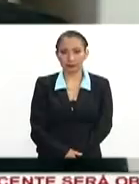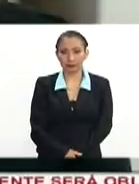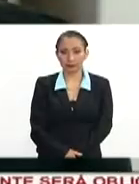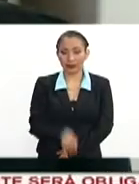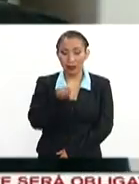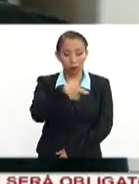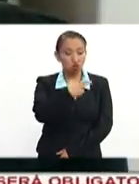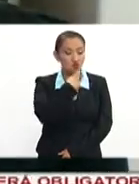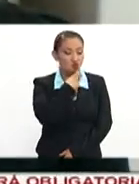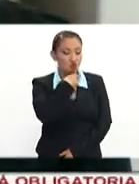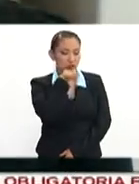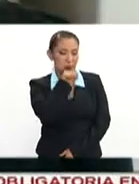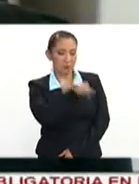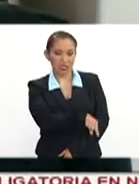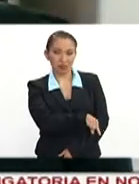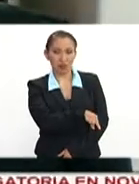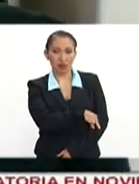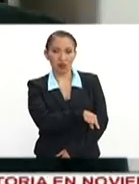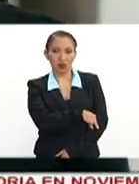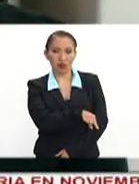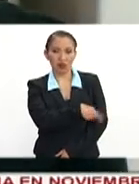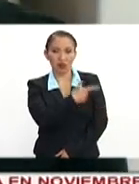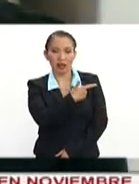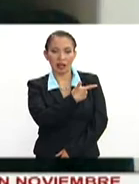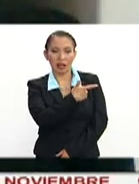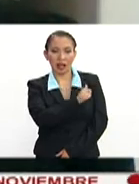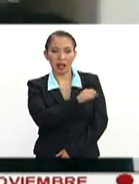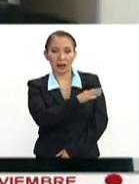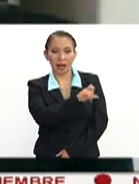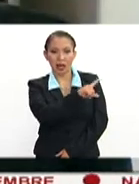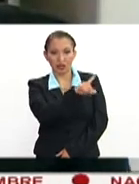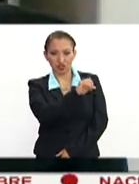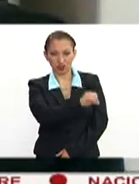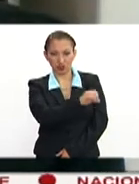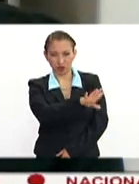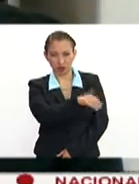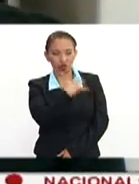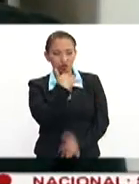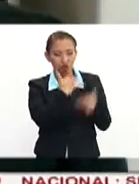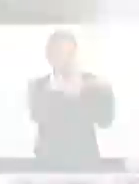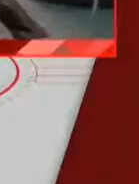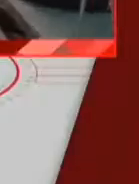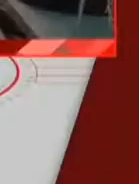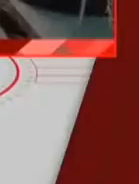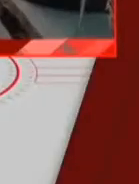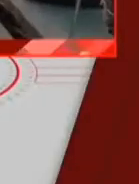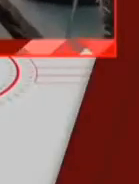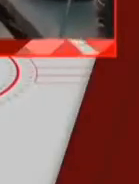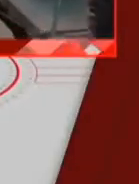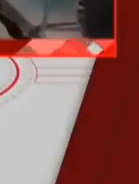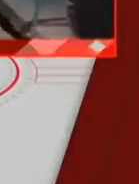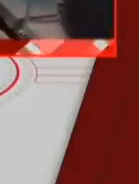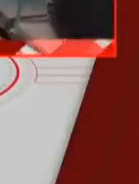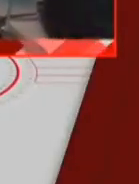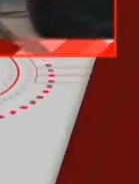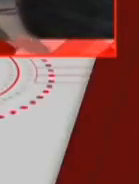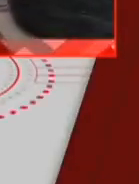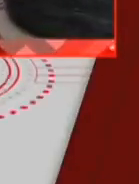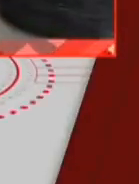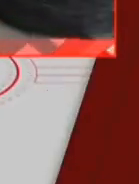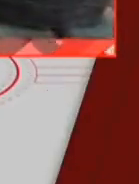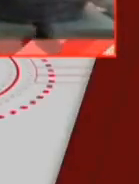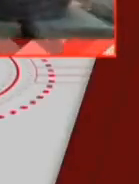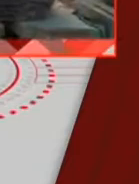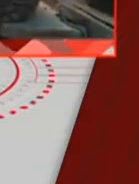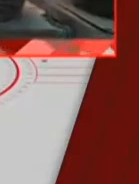dentro de las aplicaciones que tenemos, sacamos en primer lugar al mercado una maceta biodegradable de